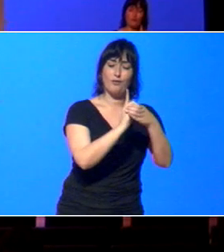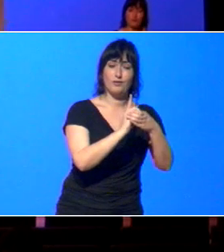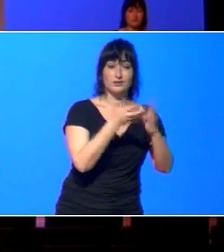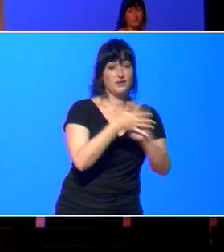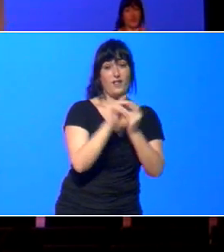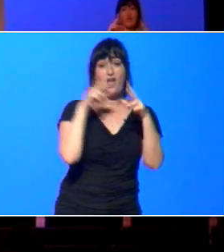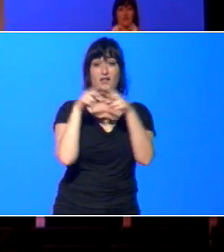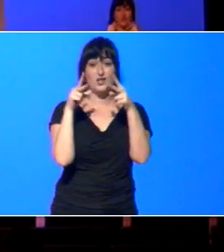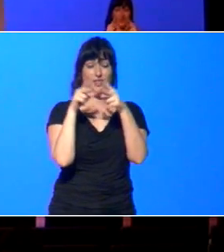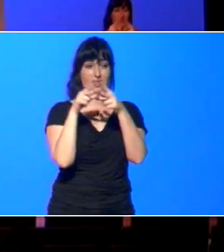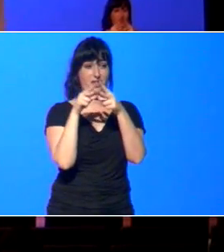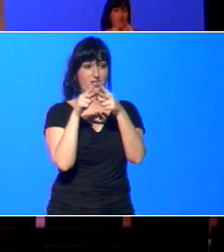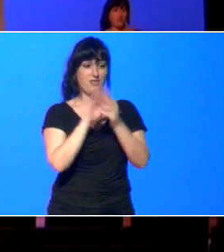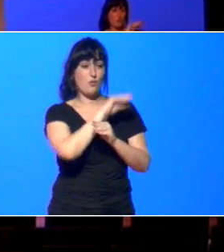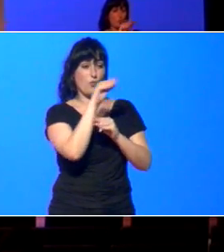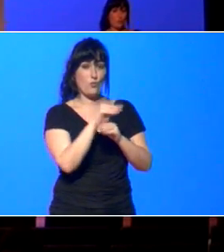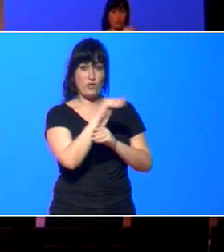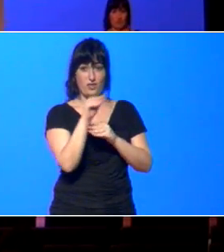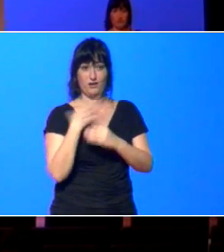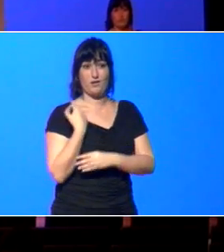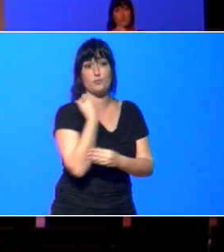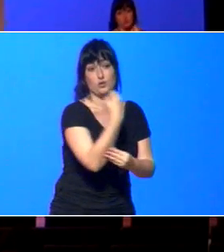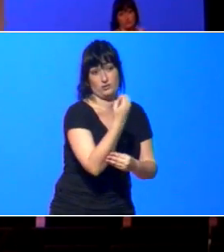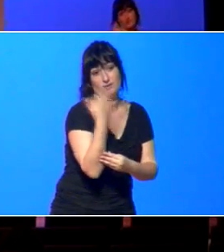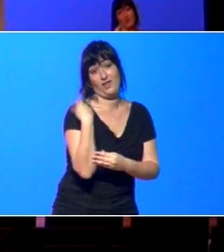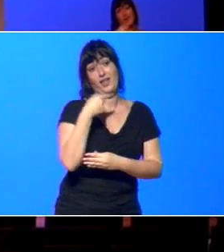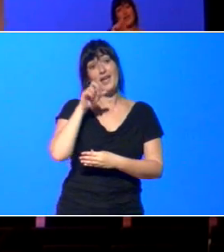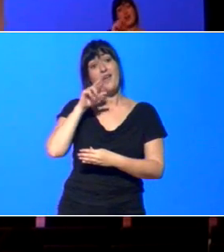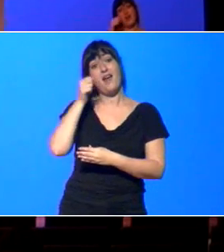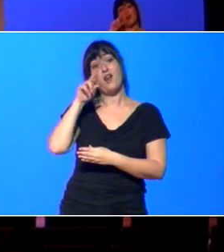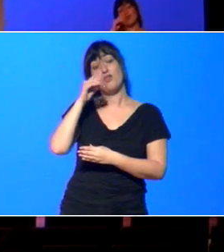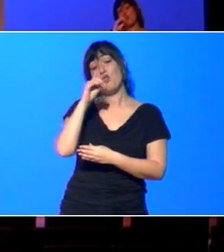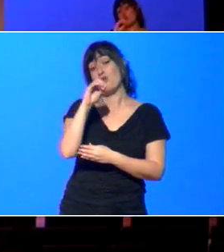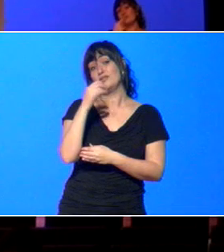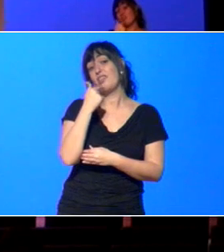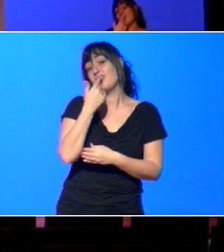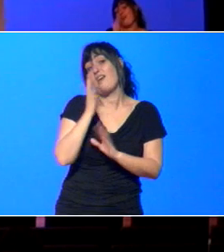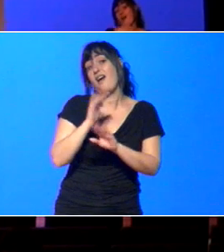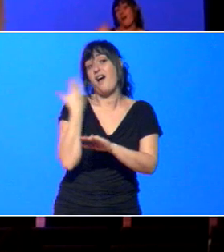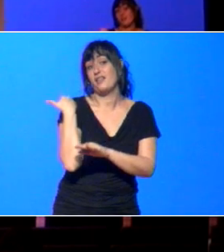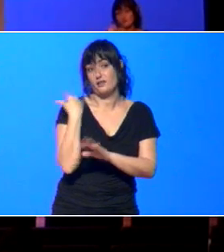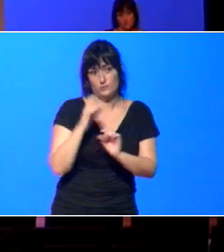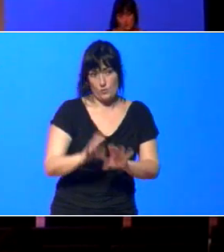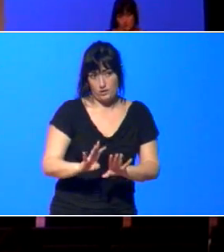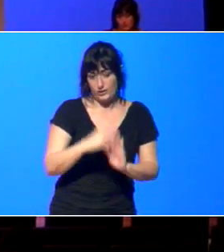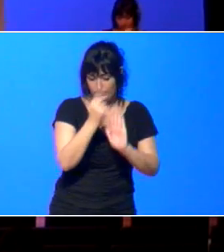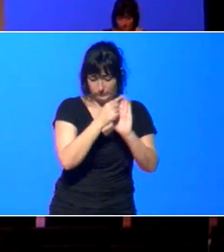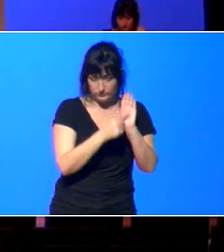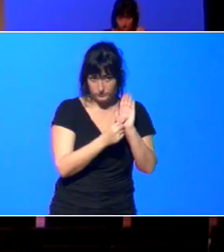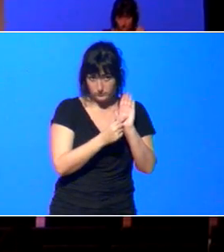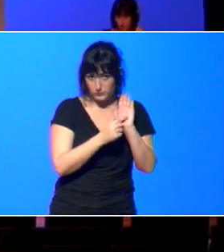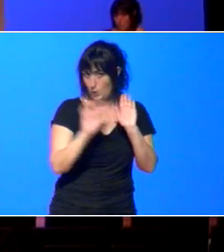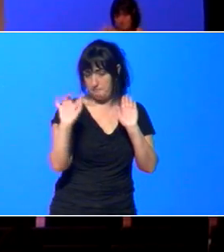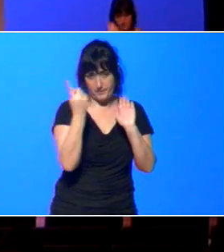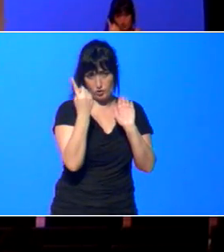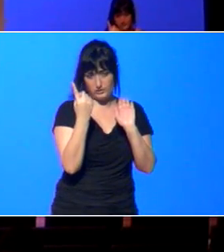es solamente un solo elemento, como decía también Gerardo antes. Yo creo que las claves, en primer lugar, empezar a hacer. Yo